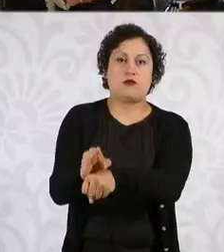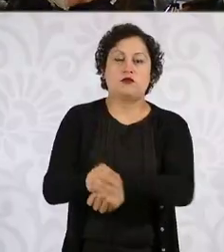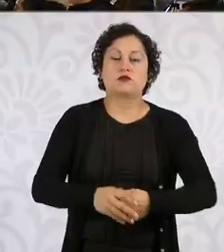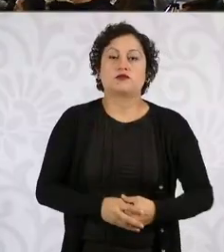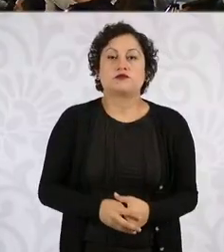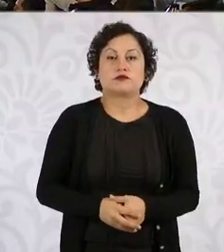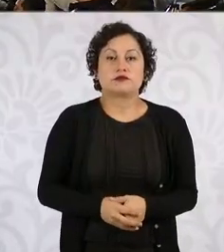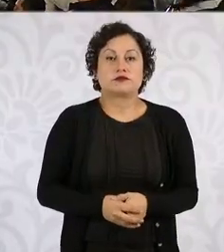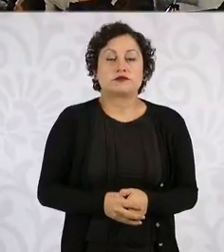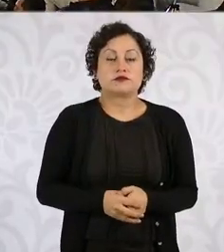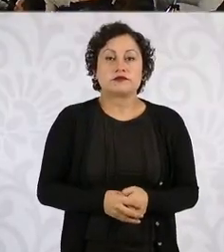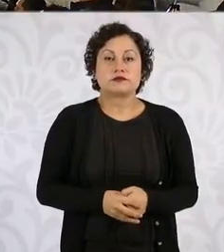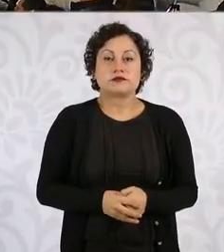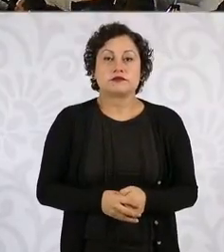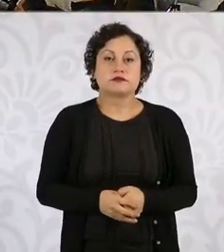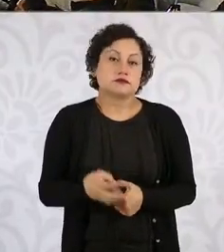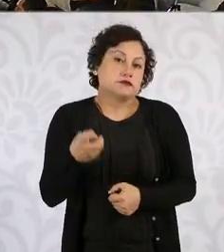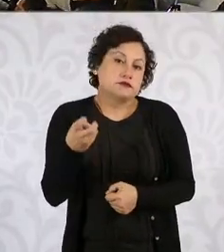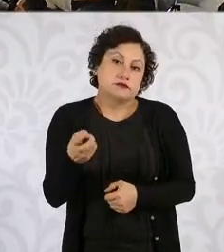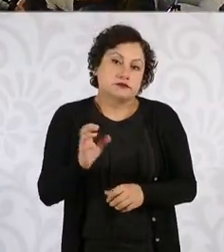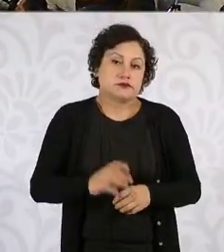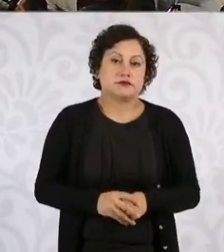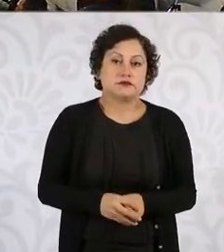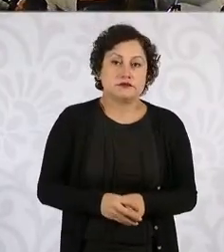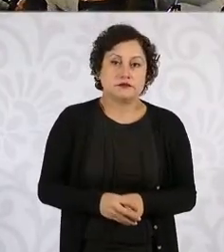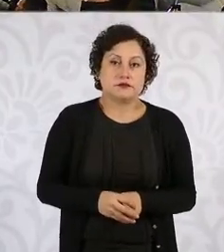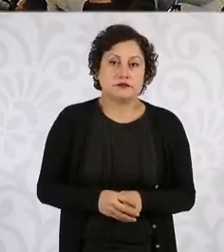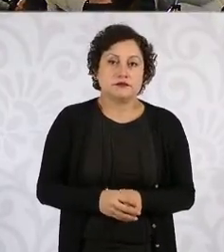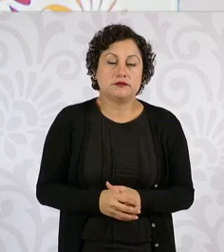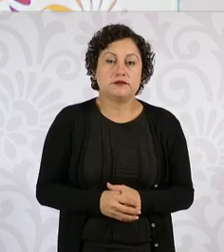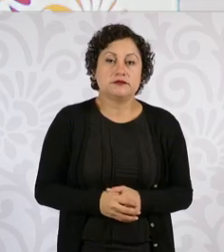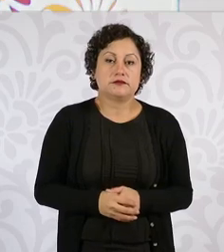Acapulco. Eso sería.